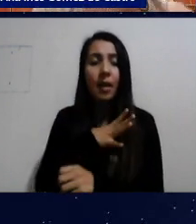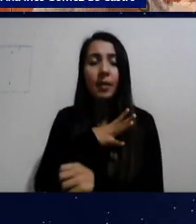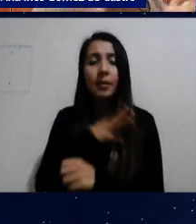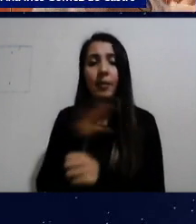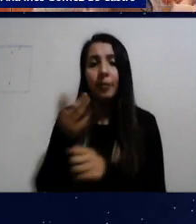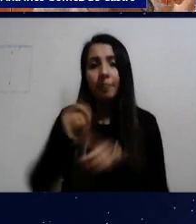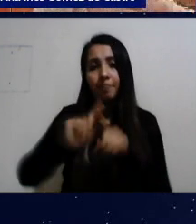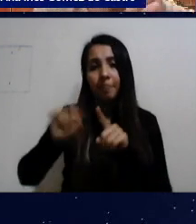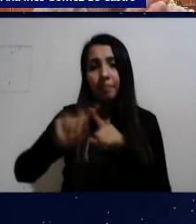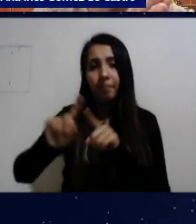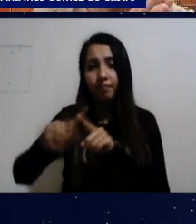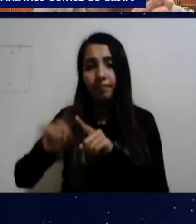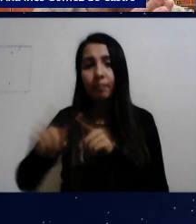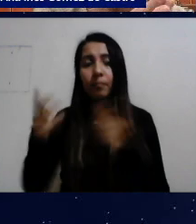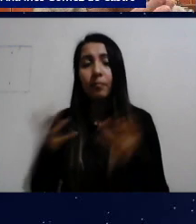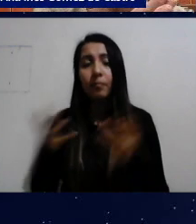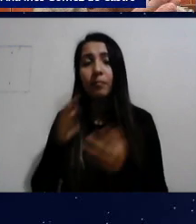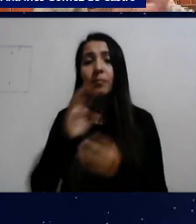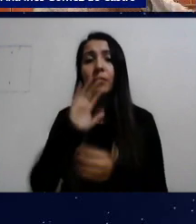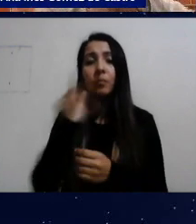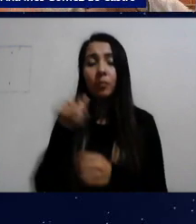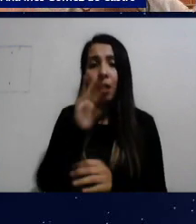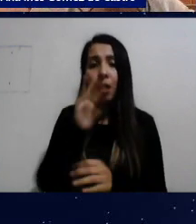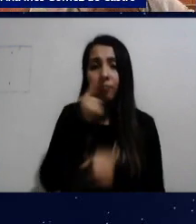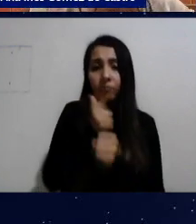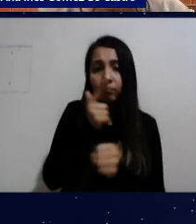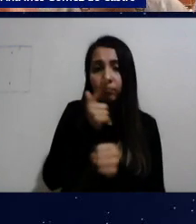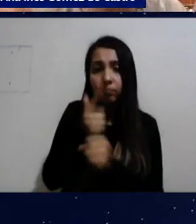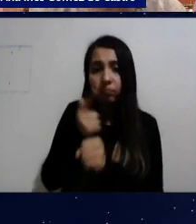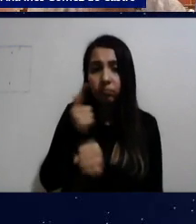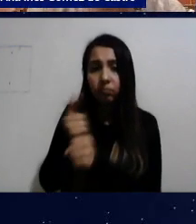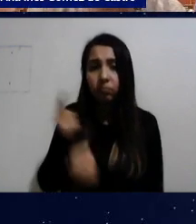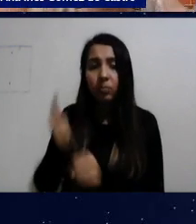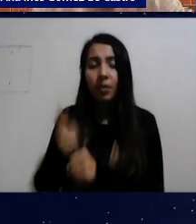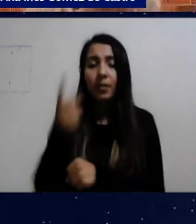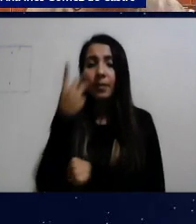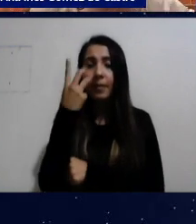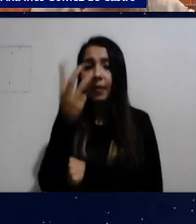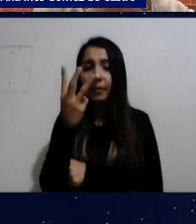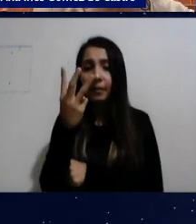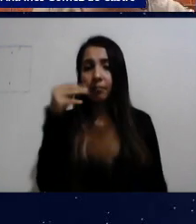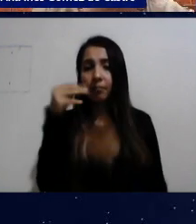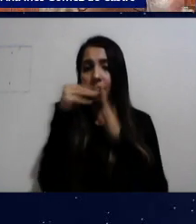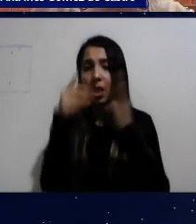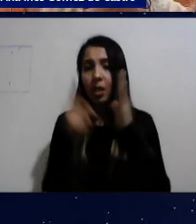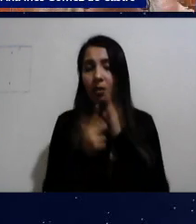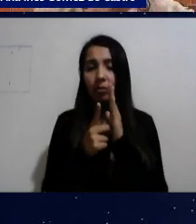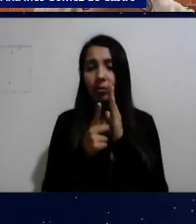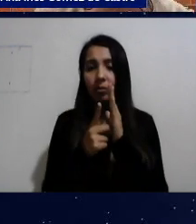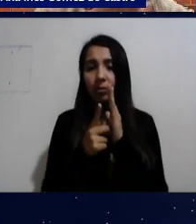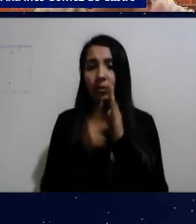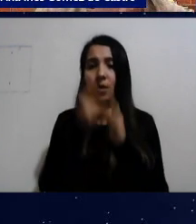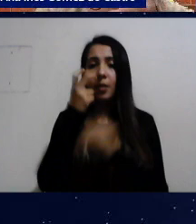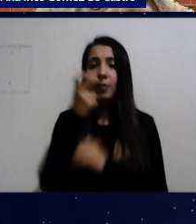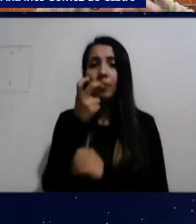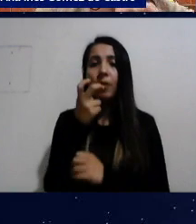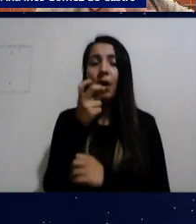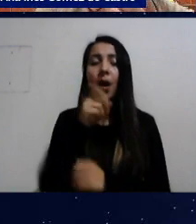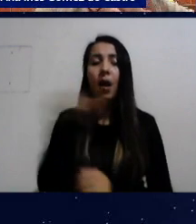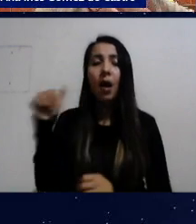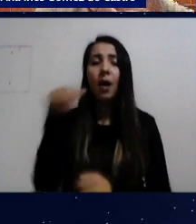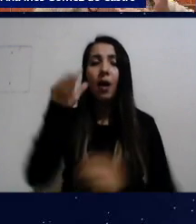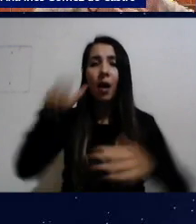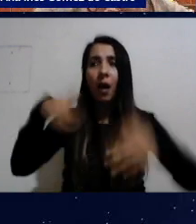hemos identificado 3 métodos por los cuales los astrónomos podemos contribuir, ¿no?